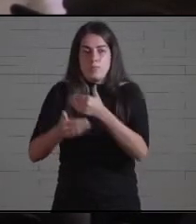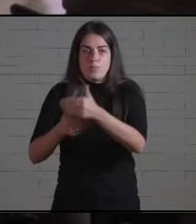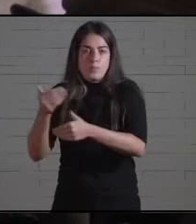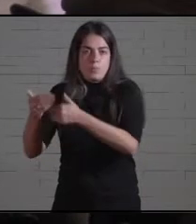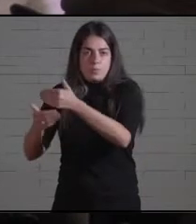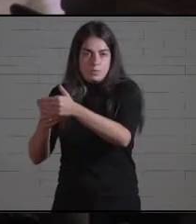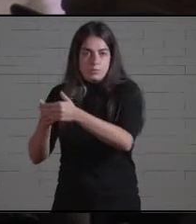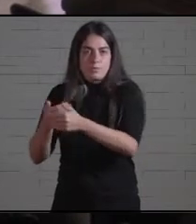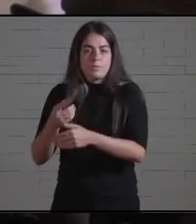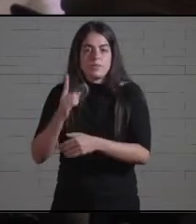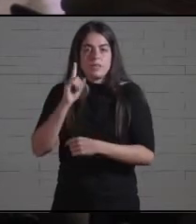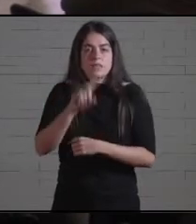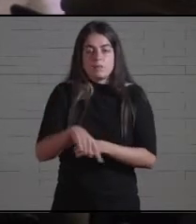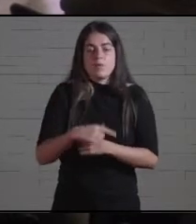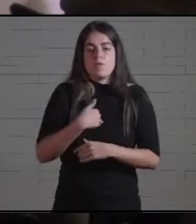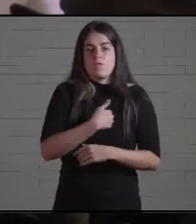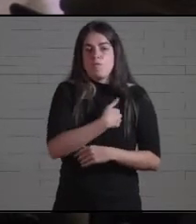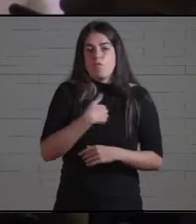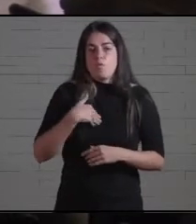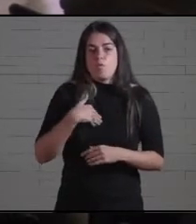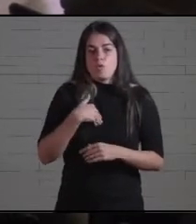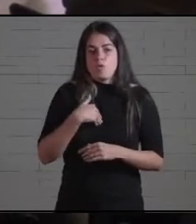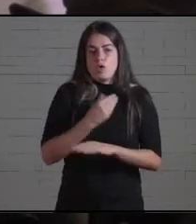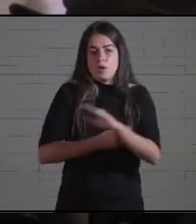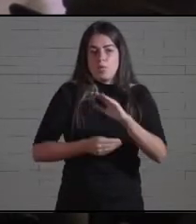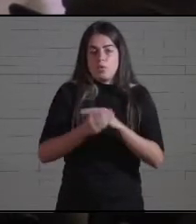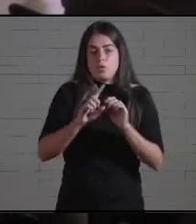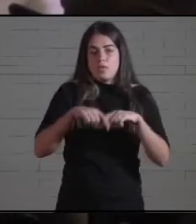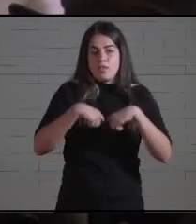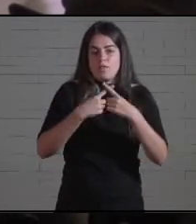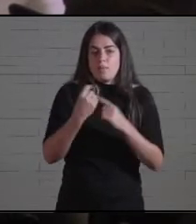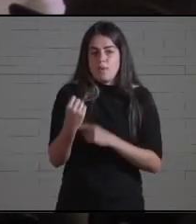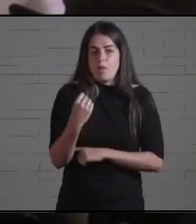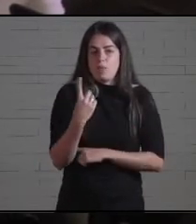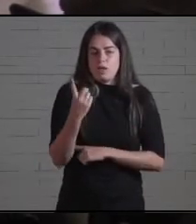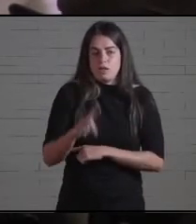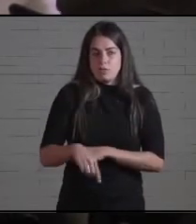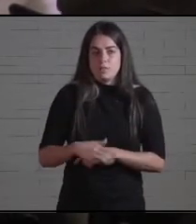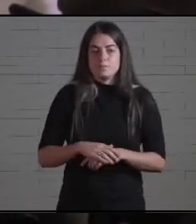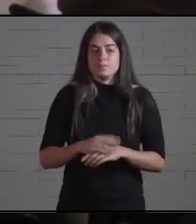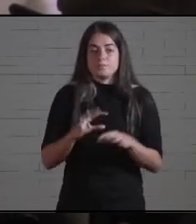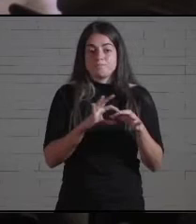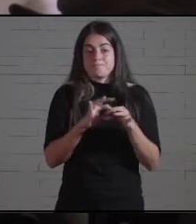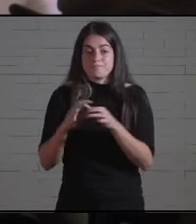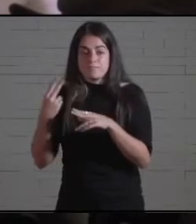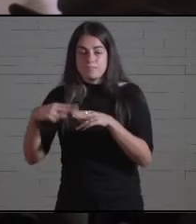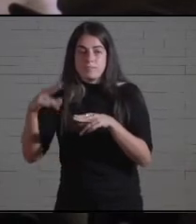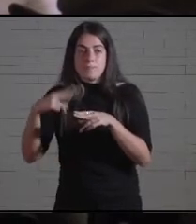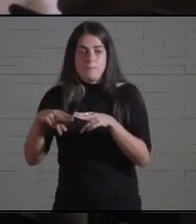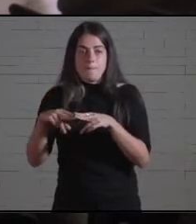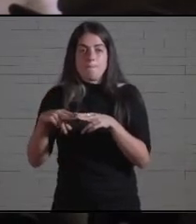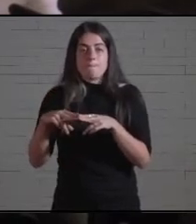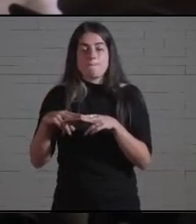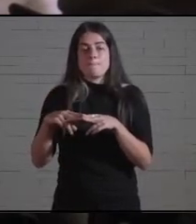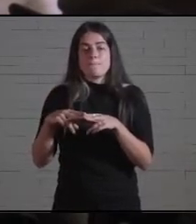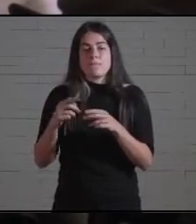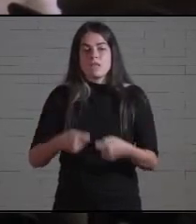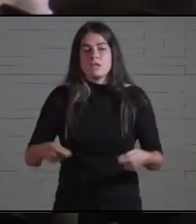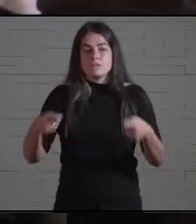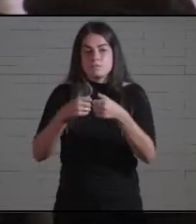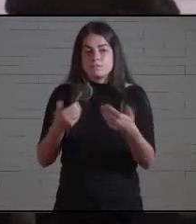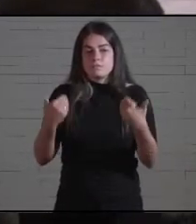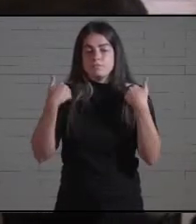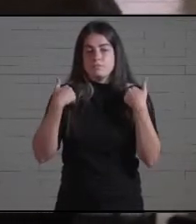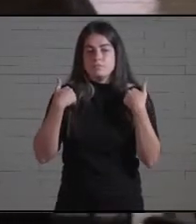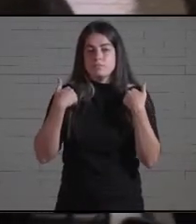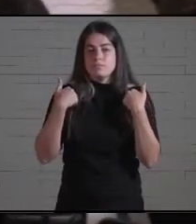y apoya las funciones reproductivas de las familias. En cuanto a las políticas de conciliación corresponsable, bueno, en